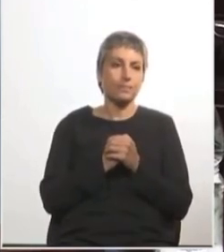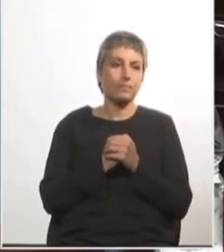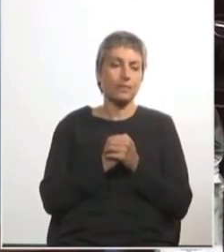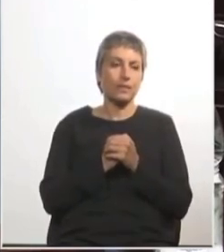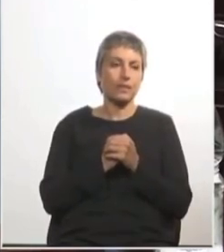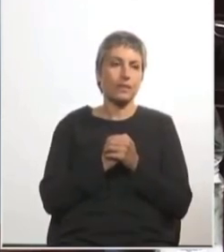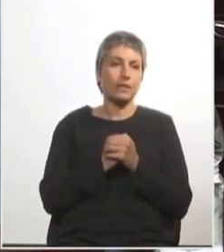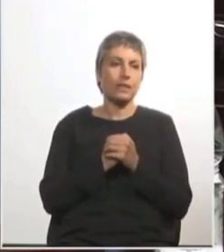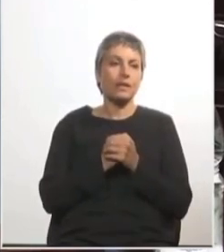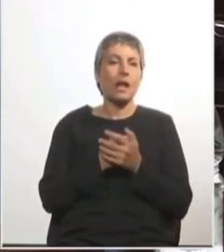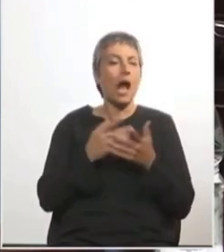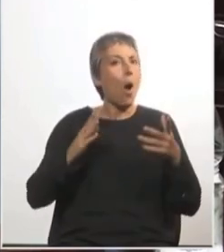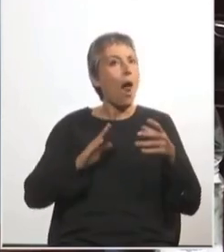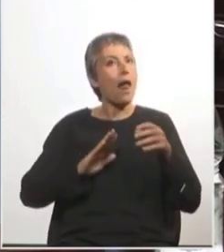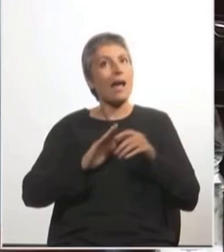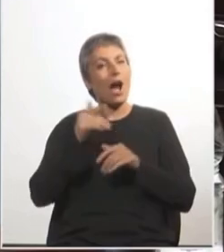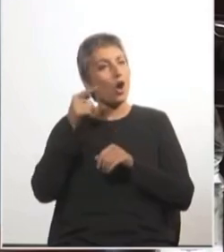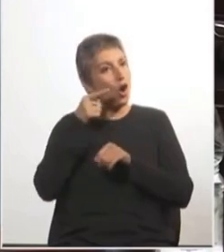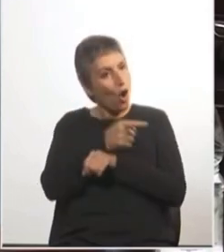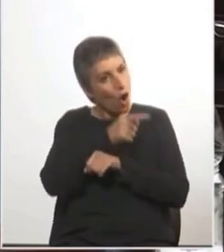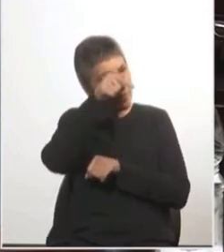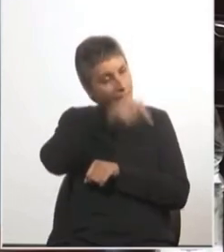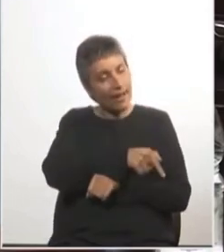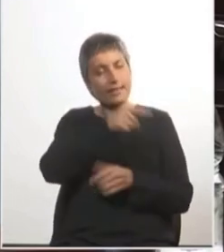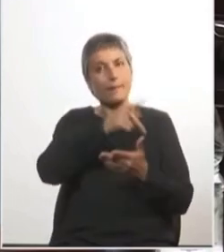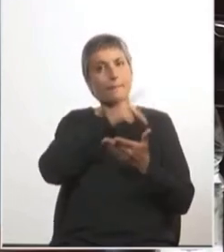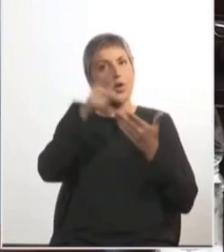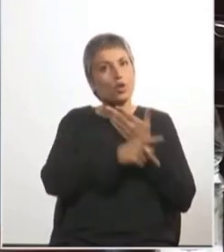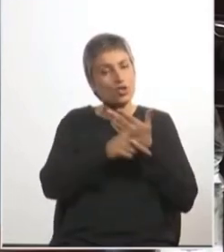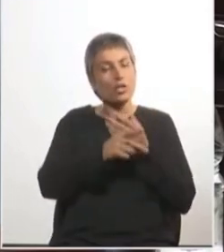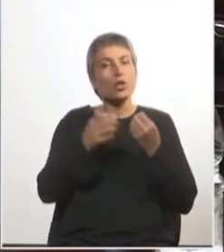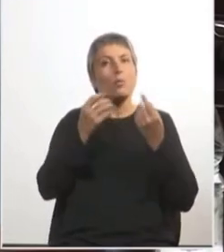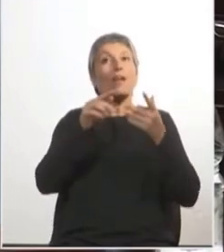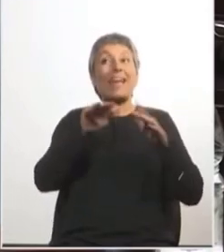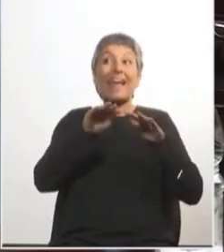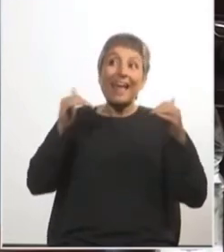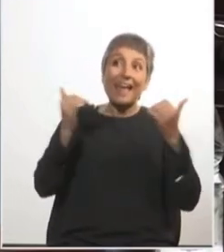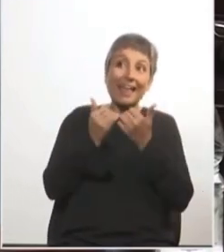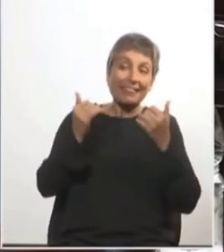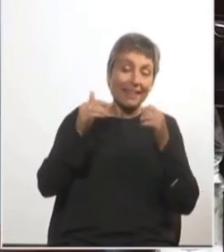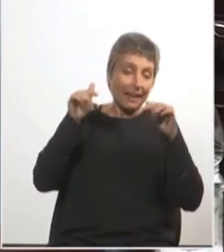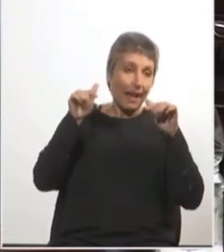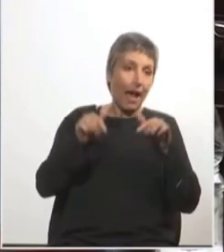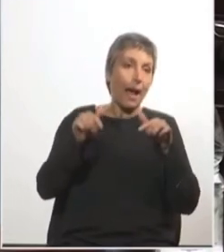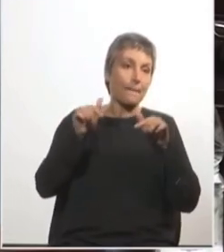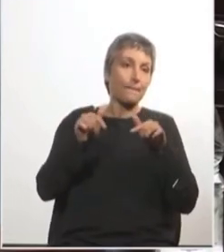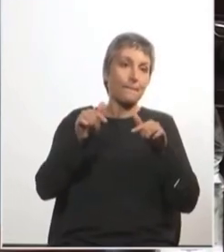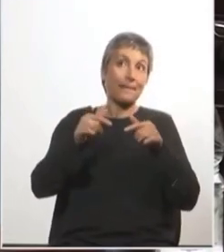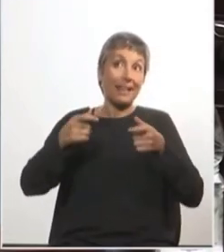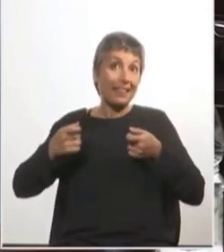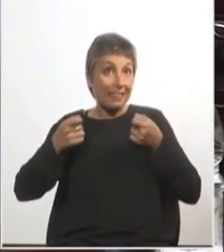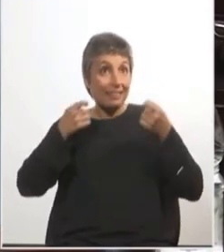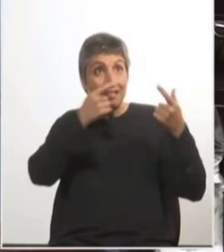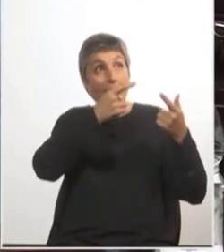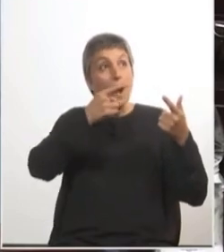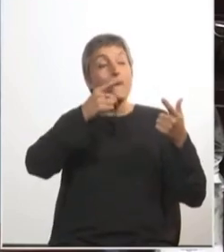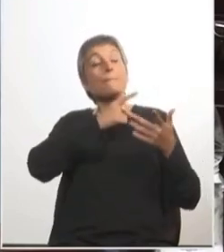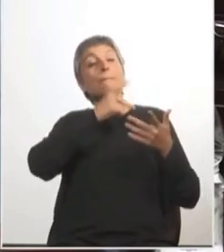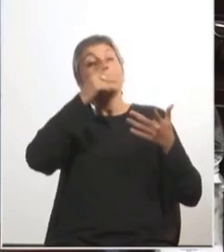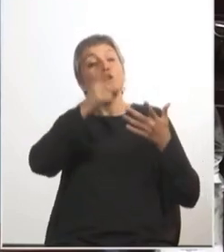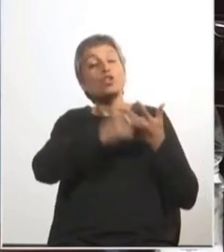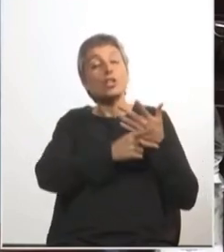Vamos a votar en contra de este proyecto porque de esta Cámara salió un proyecto de